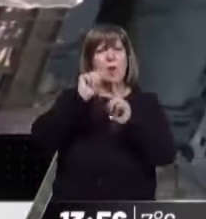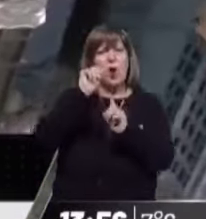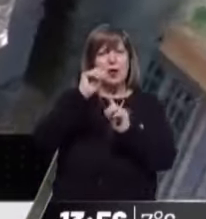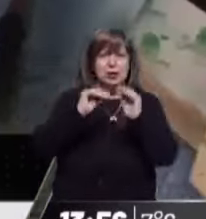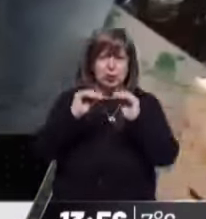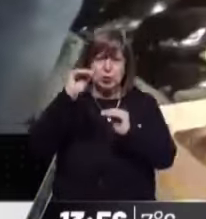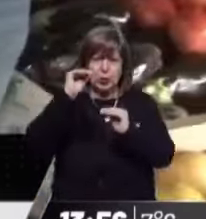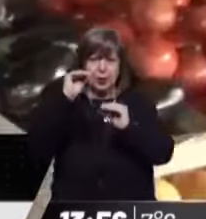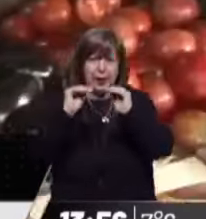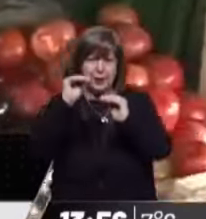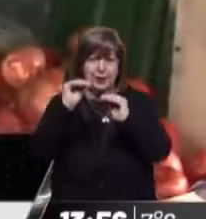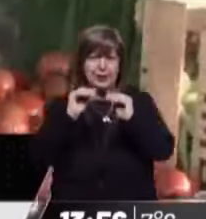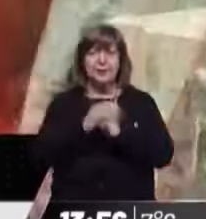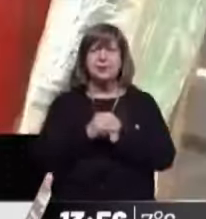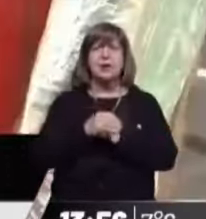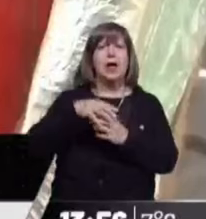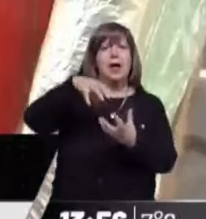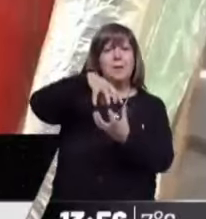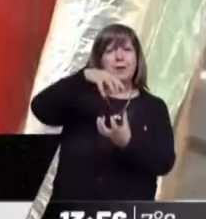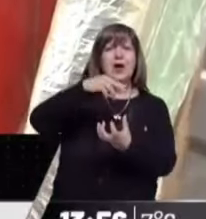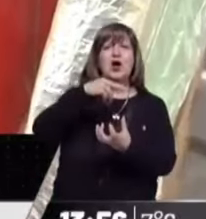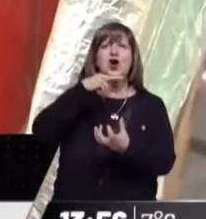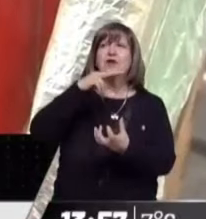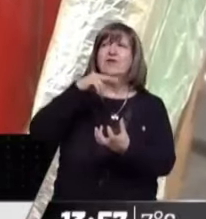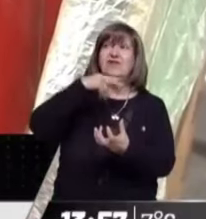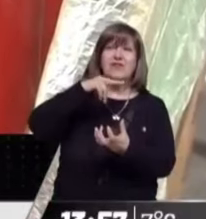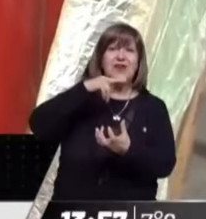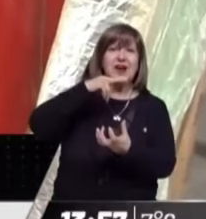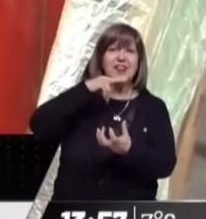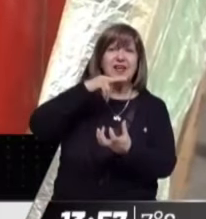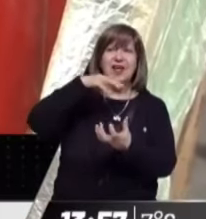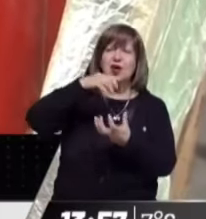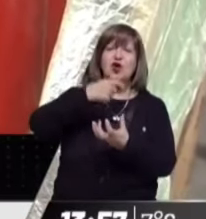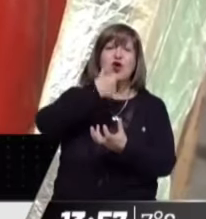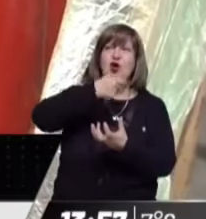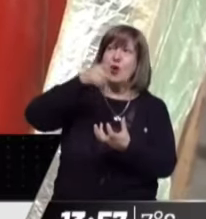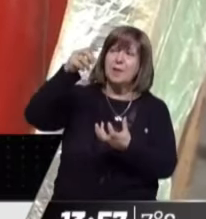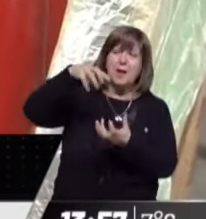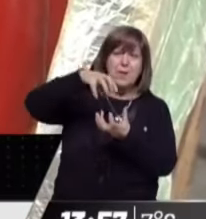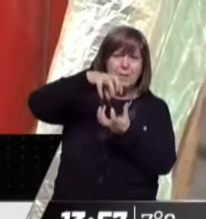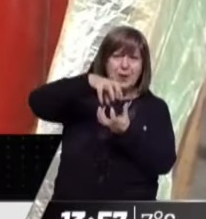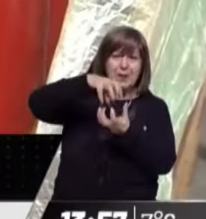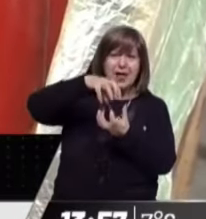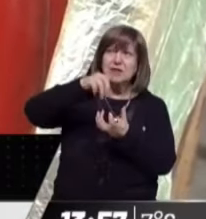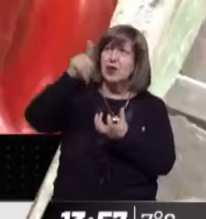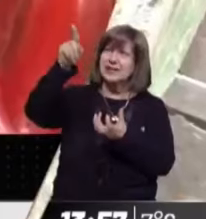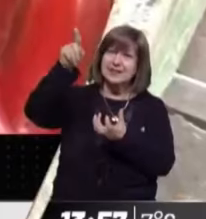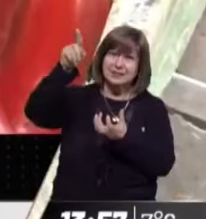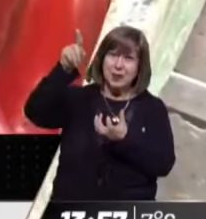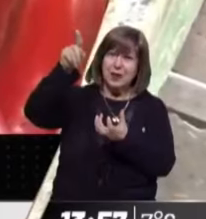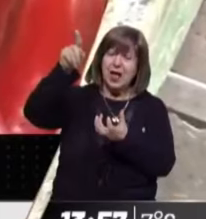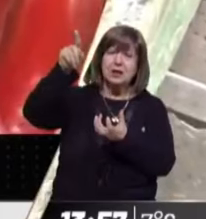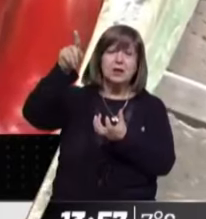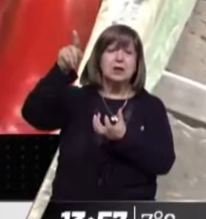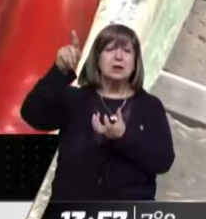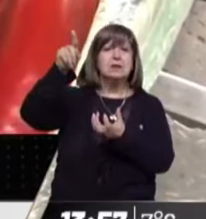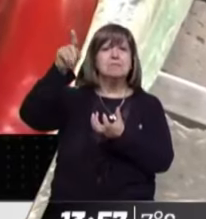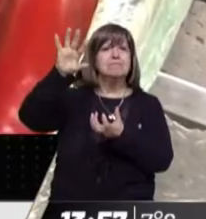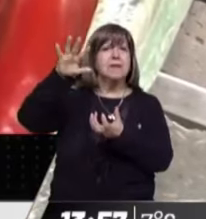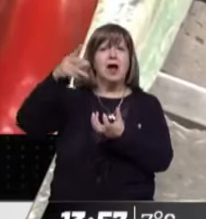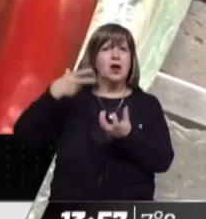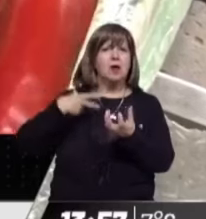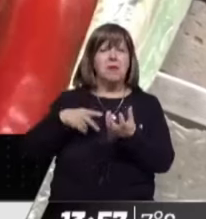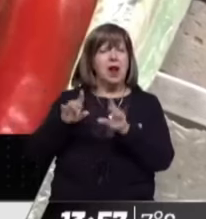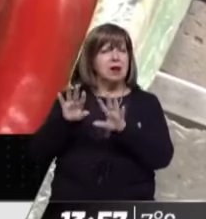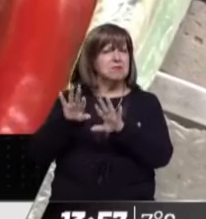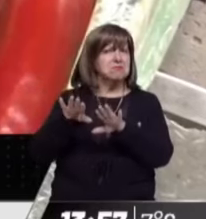poquito, baja. Vamos a los pimientos, pimiento rojo y pimiento verde. Esos están tan normales, ¿no?